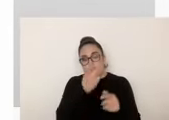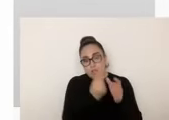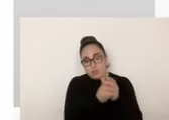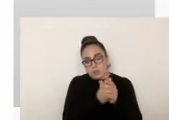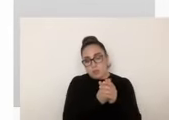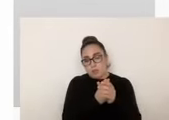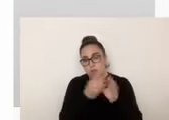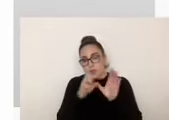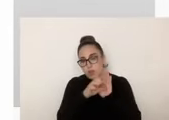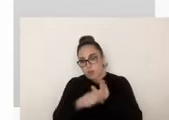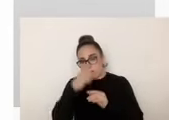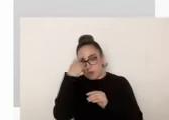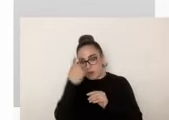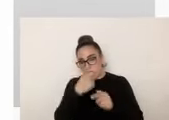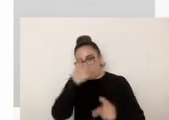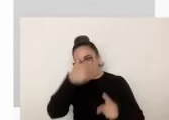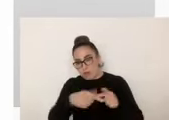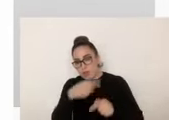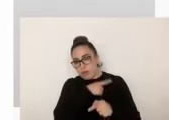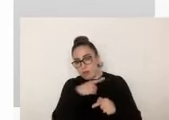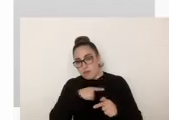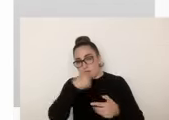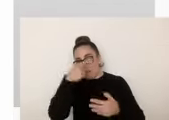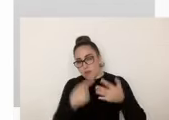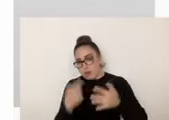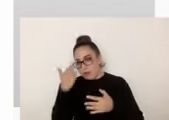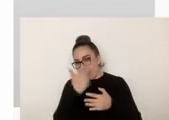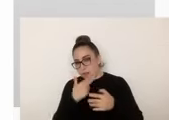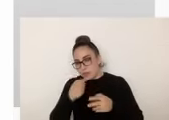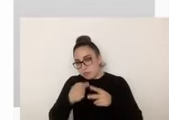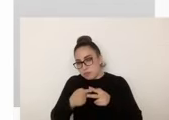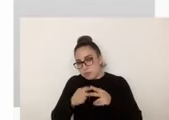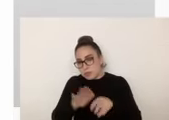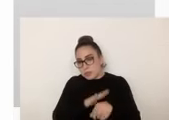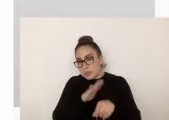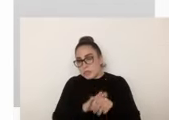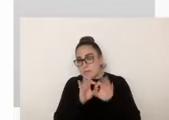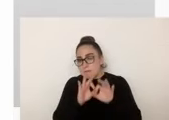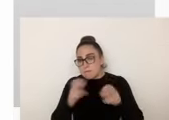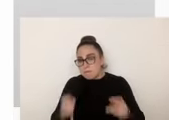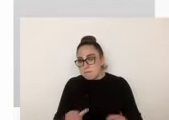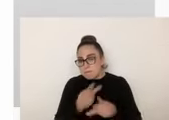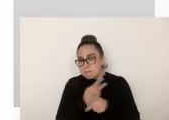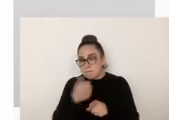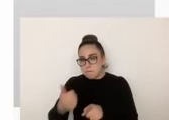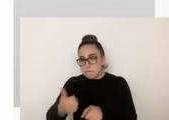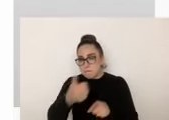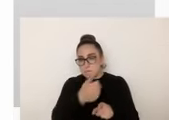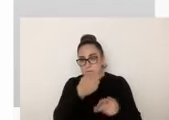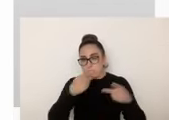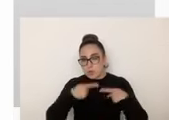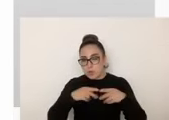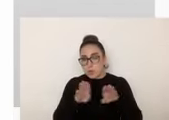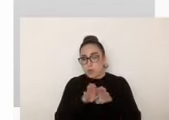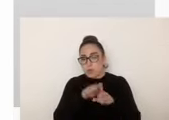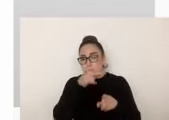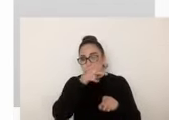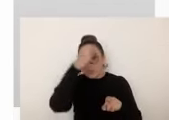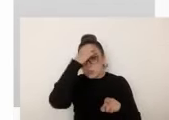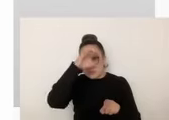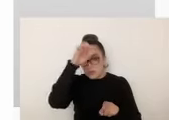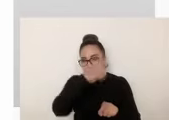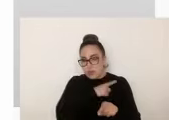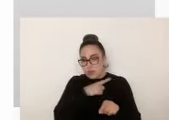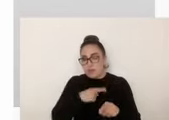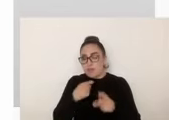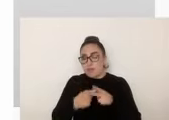tendrá que verificar cuáles son los resultados empíricos, cuál es el desempeño de la teoría de la disuasión. Te vinculas con